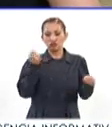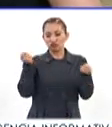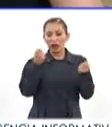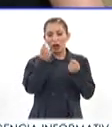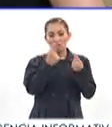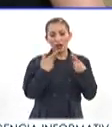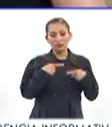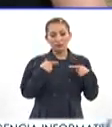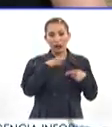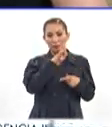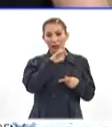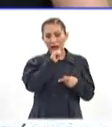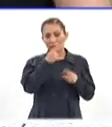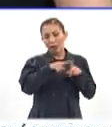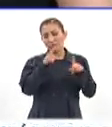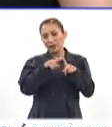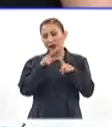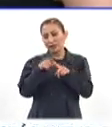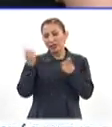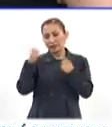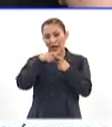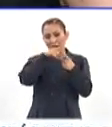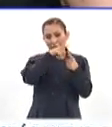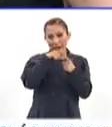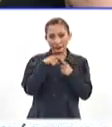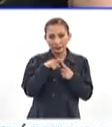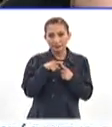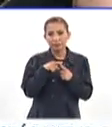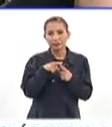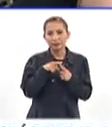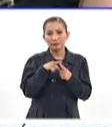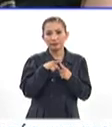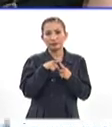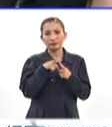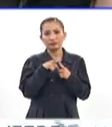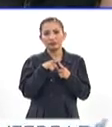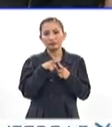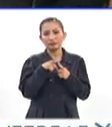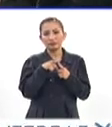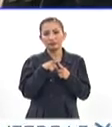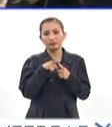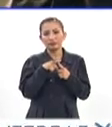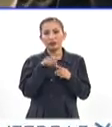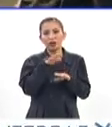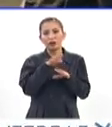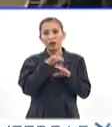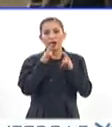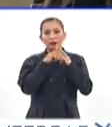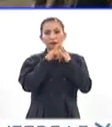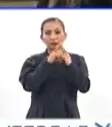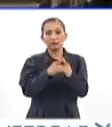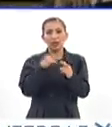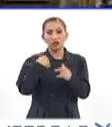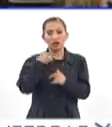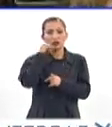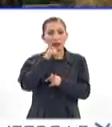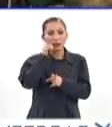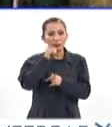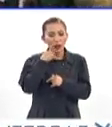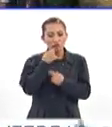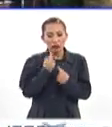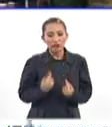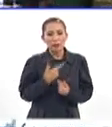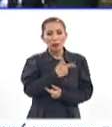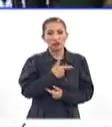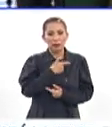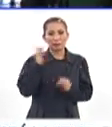algunos becarios para diferentes cosas y bueno, en cuestión de la feria, a mí siempre me ha encantado desde niño